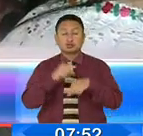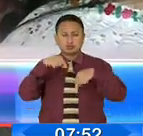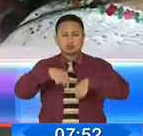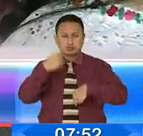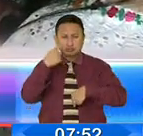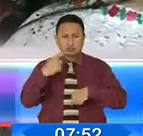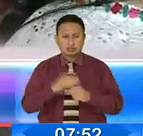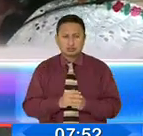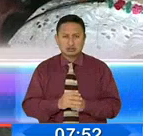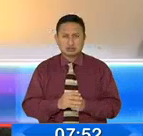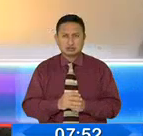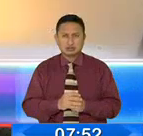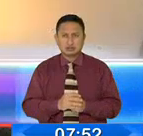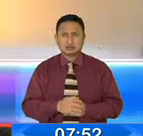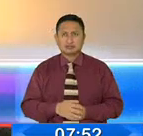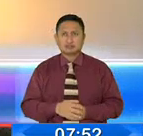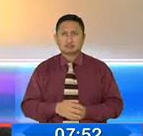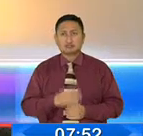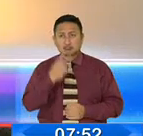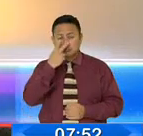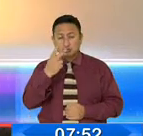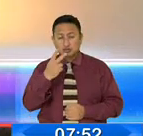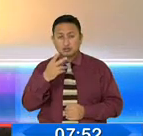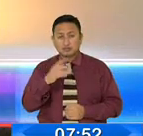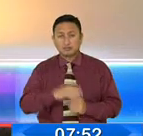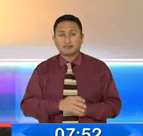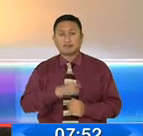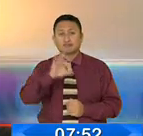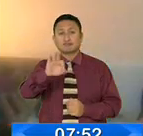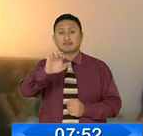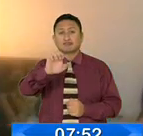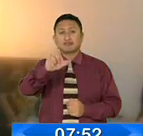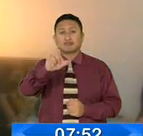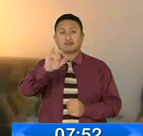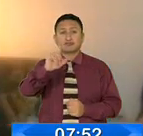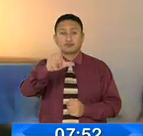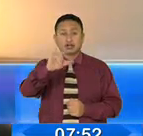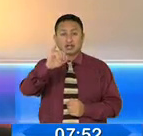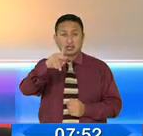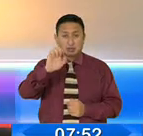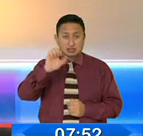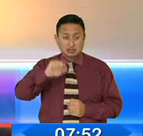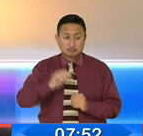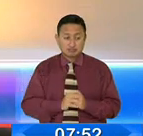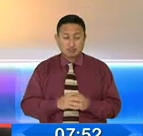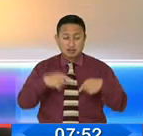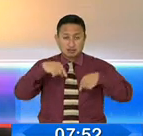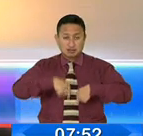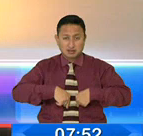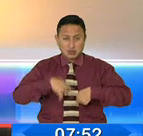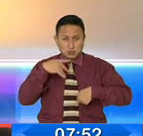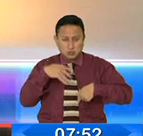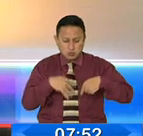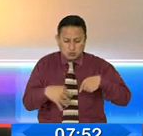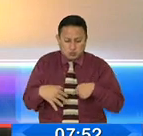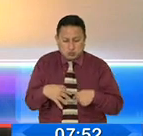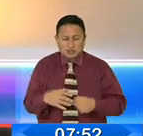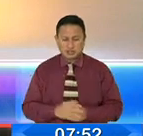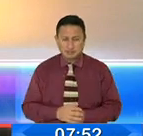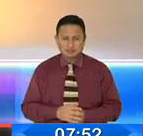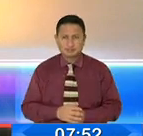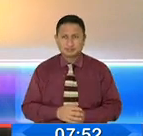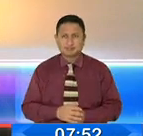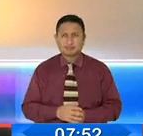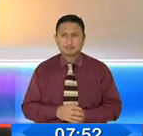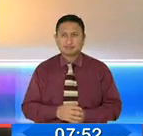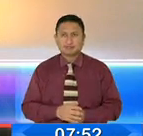una malformación. Nosotros le detectamos a Felipe una malformación congénita que se denomina